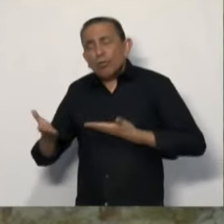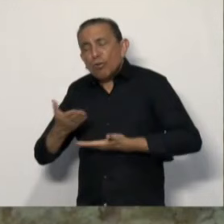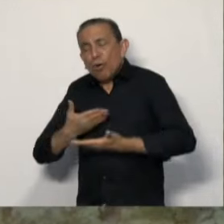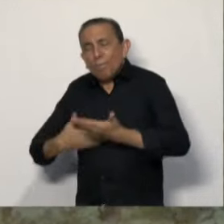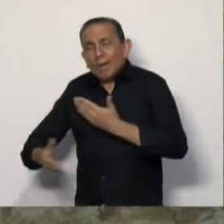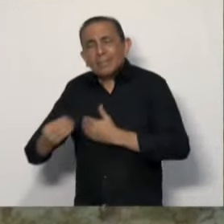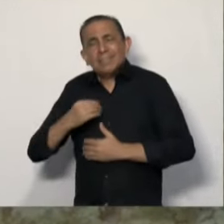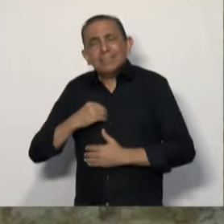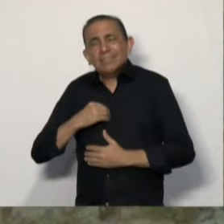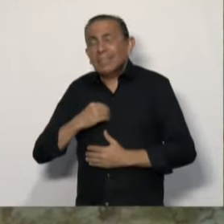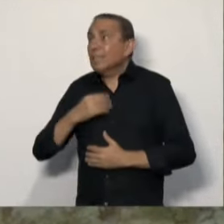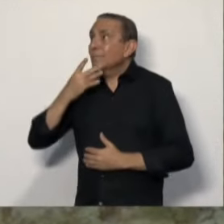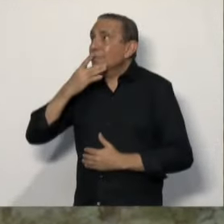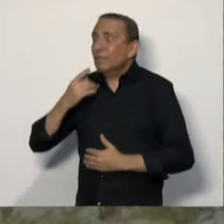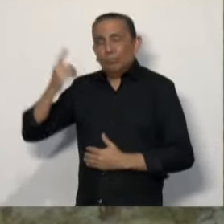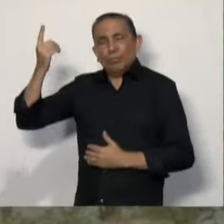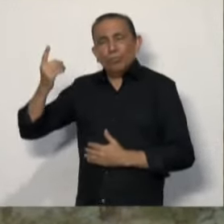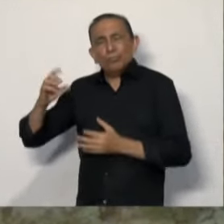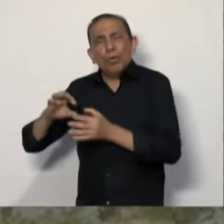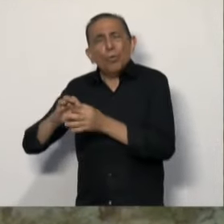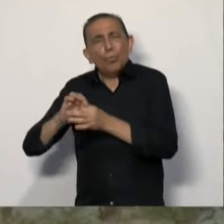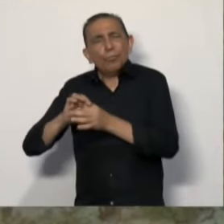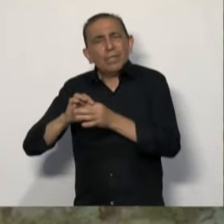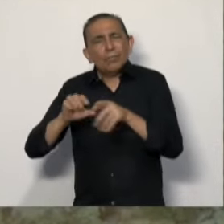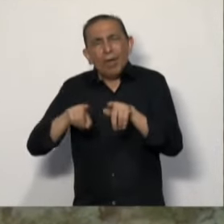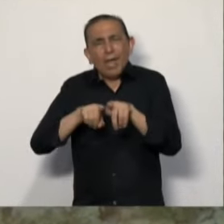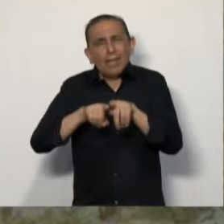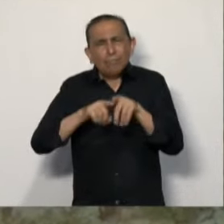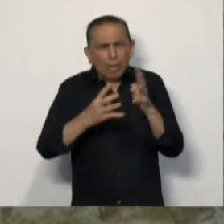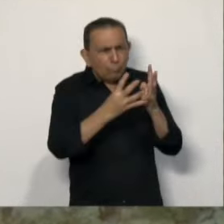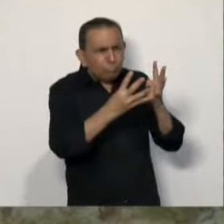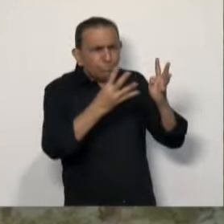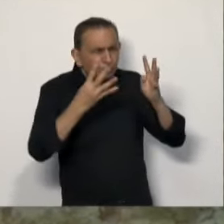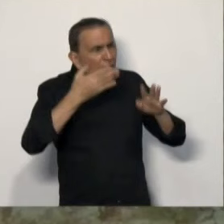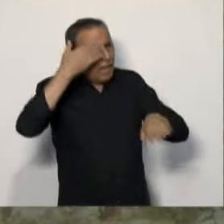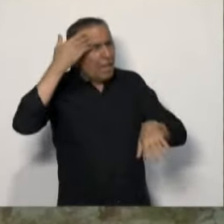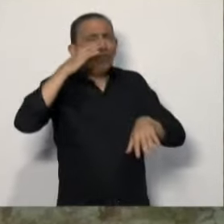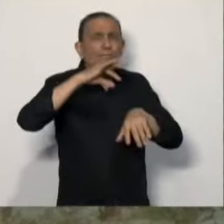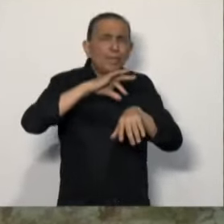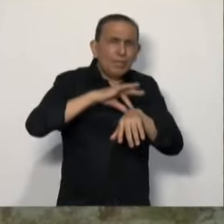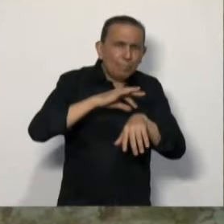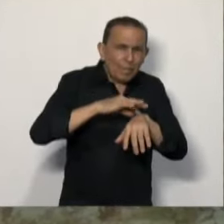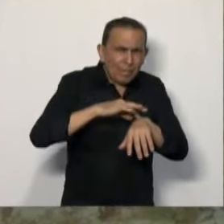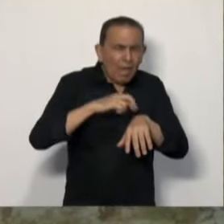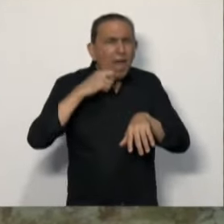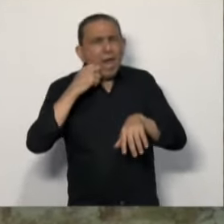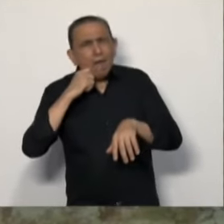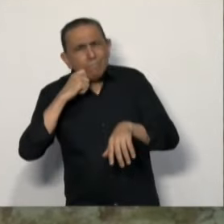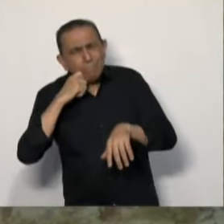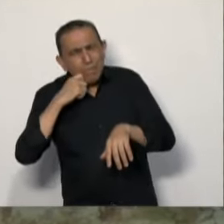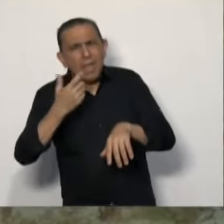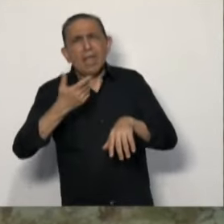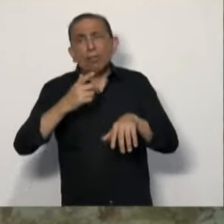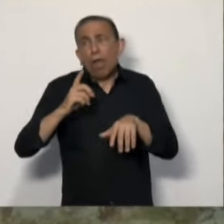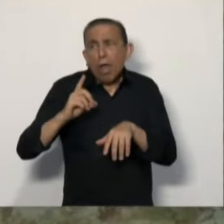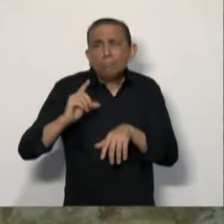para compartir los sentimientos del Señor, unidos a todos nuestros hermanos que por enfermedad, edad